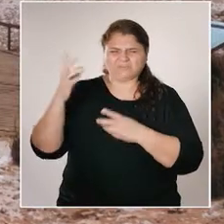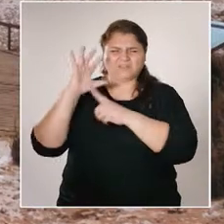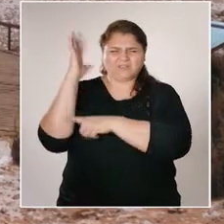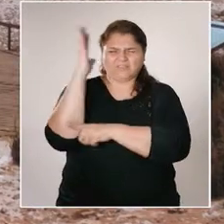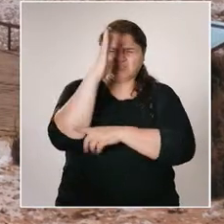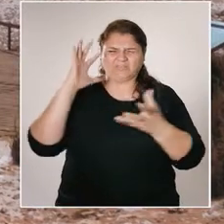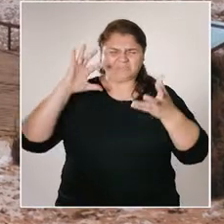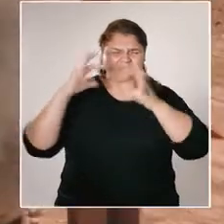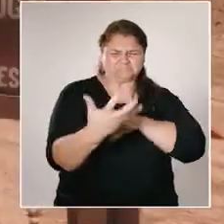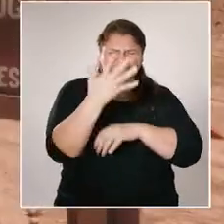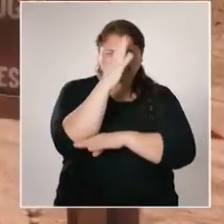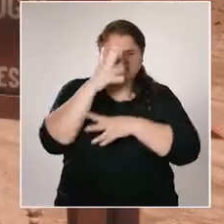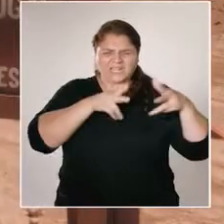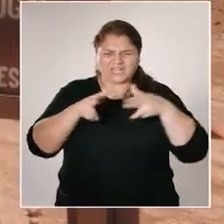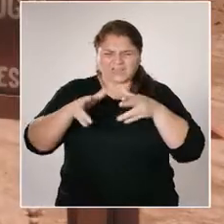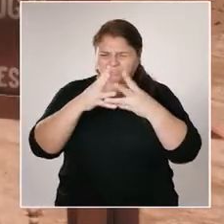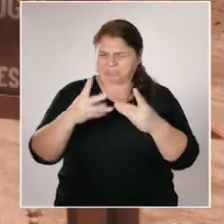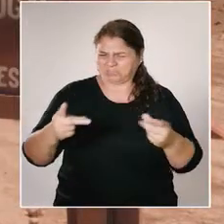desastre ecológico.